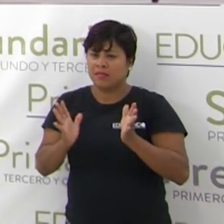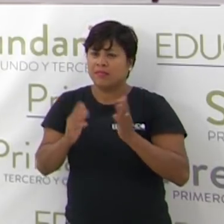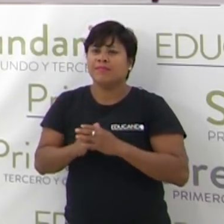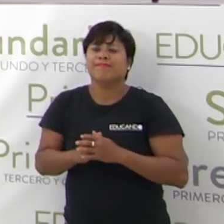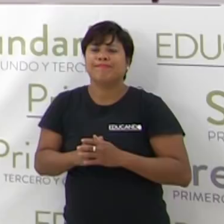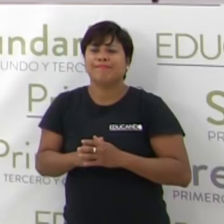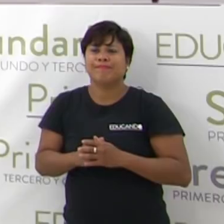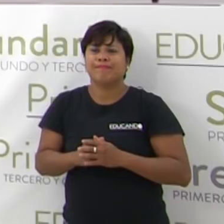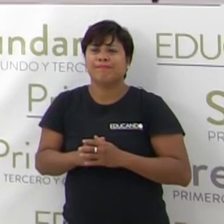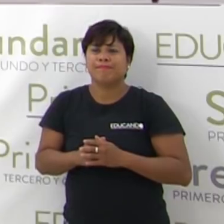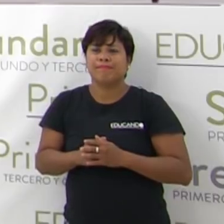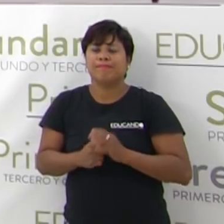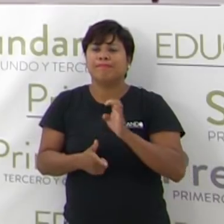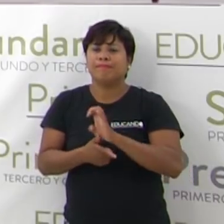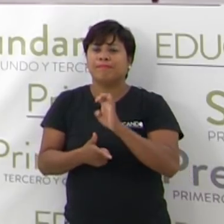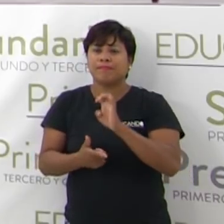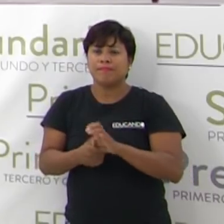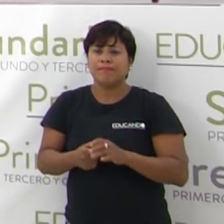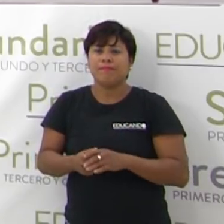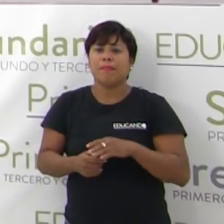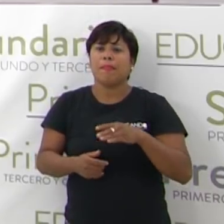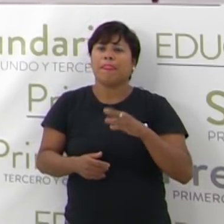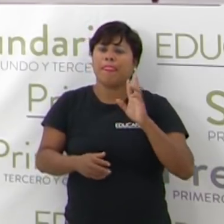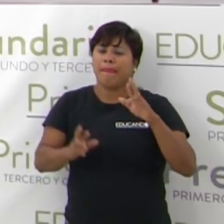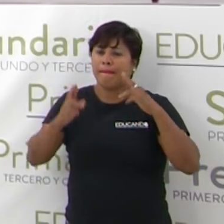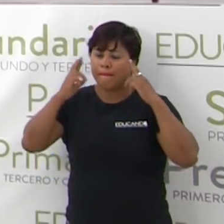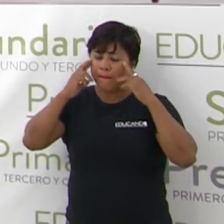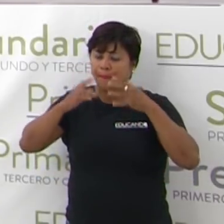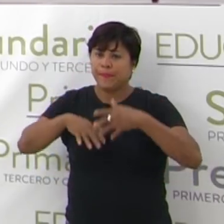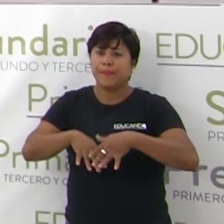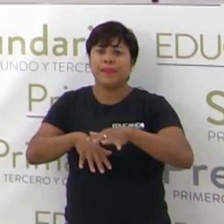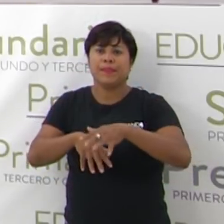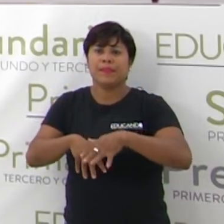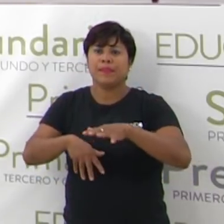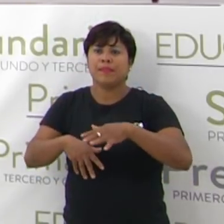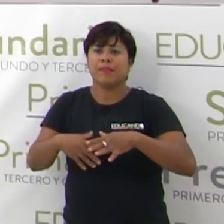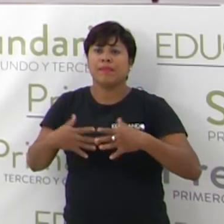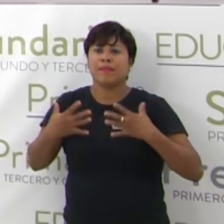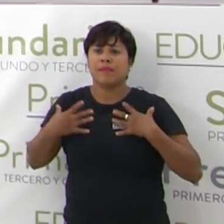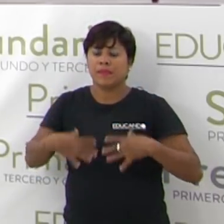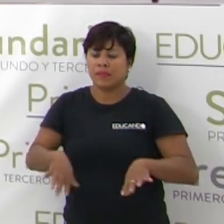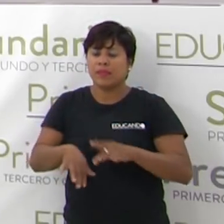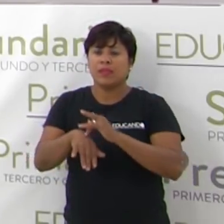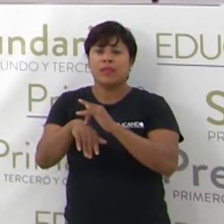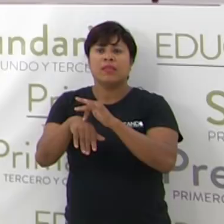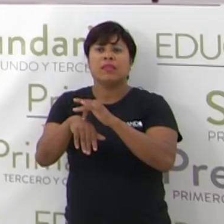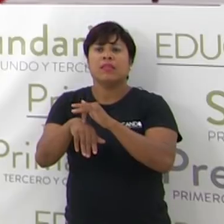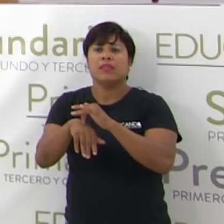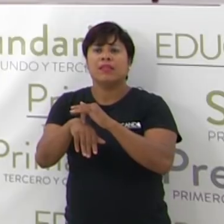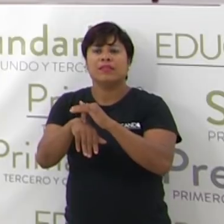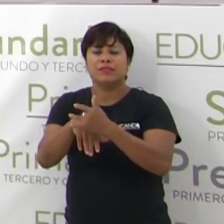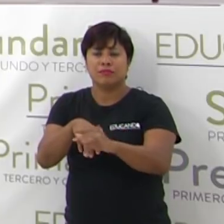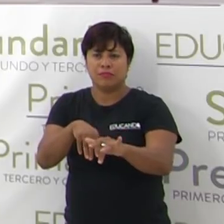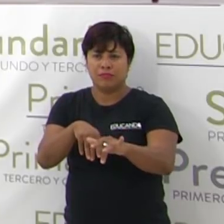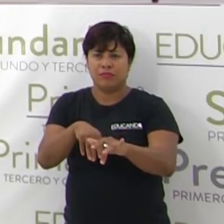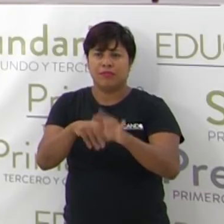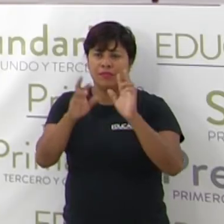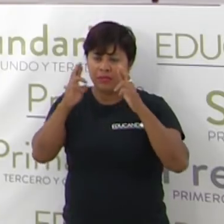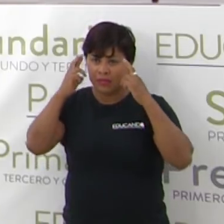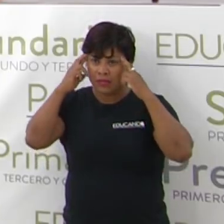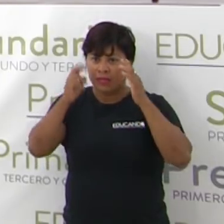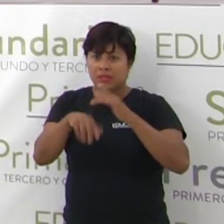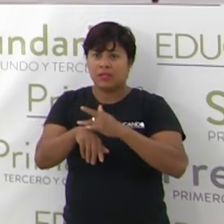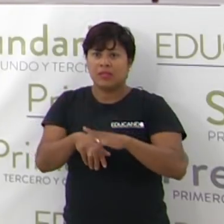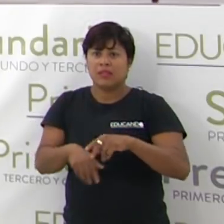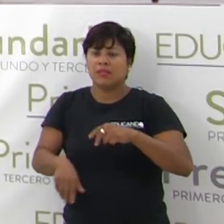¿verdad? Bueno, entonces salió el rey. ¿Pero qué creen que salió? Completamente desnudo. Y